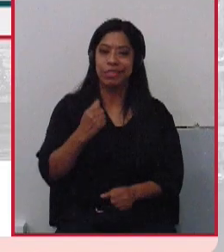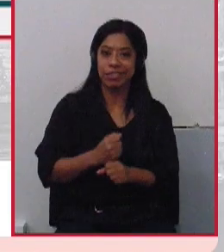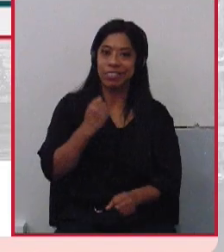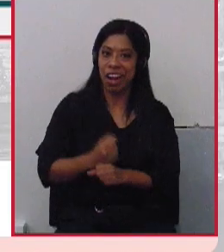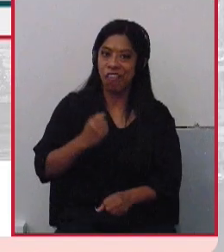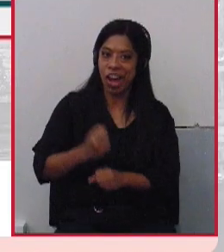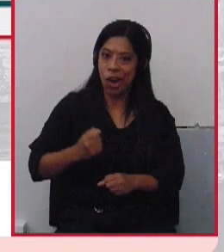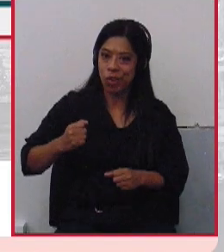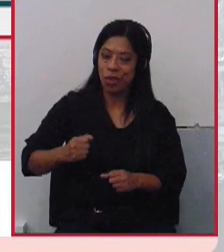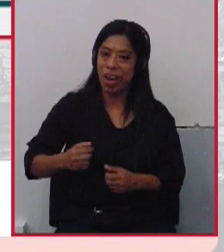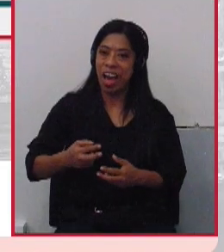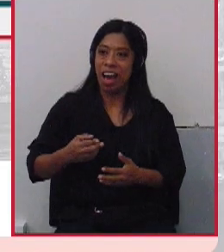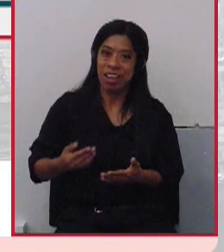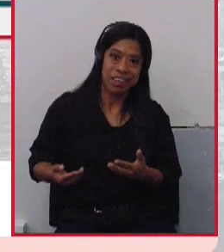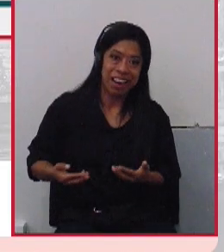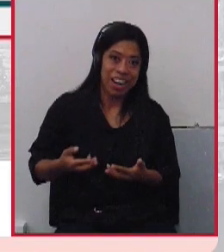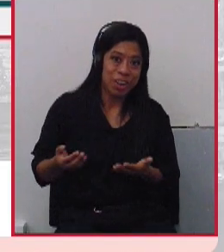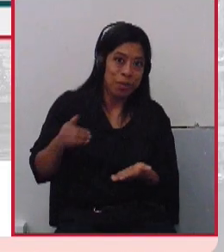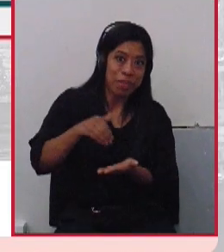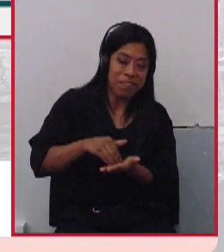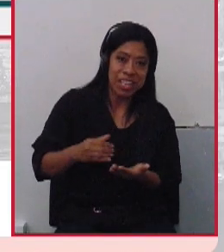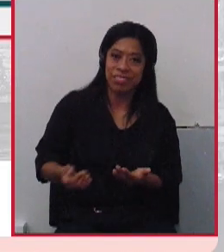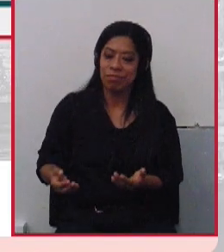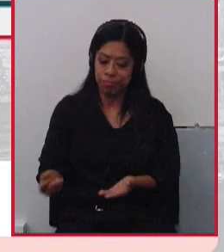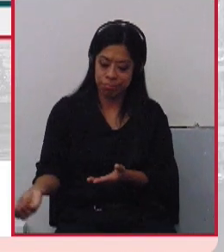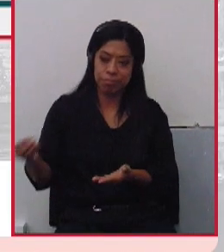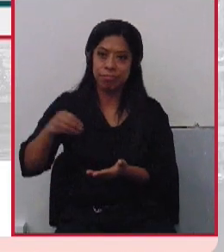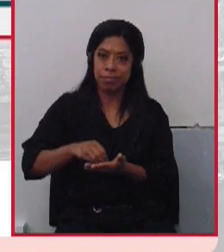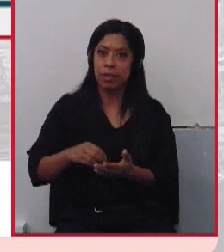de recuperación también, bastante estables.